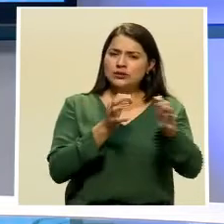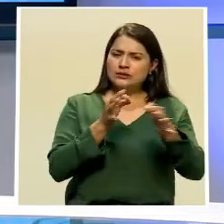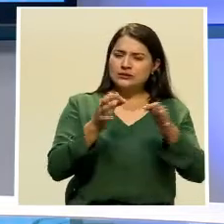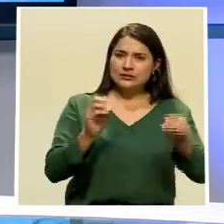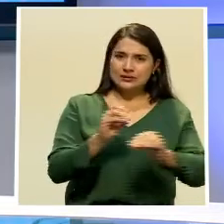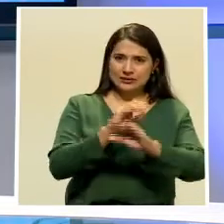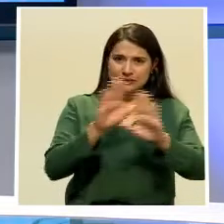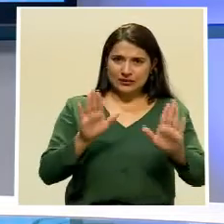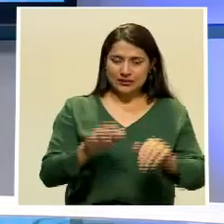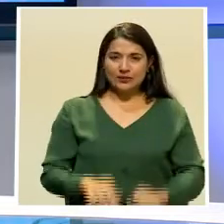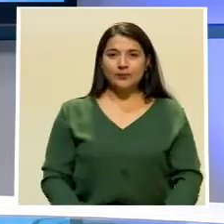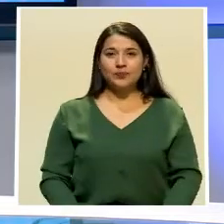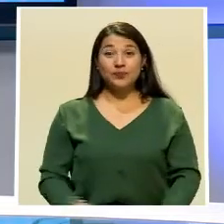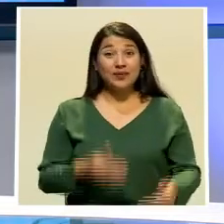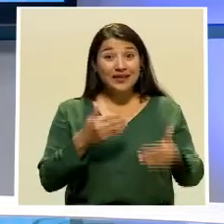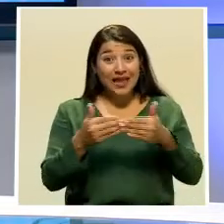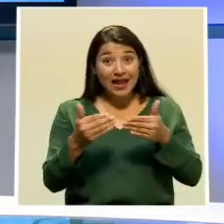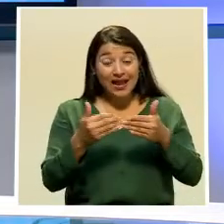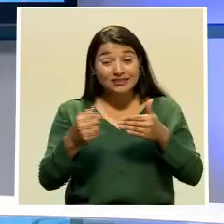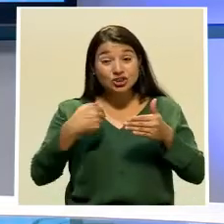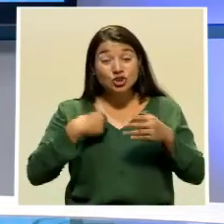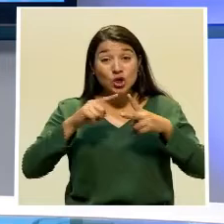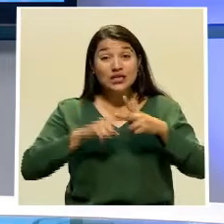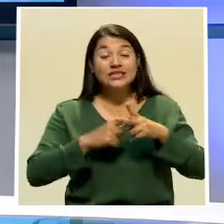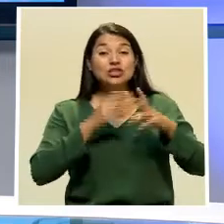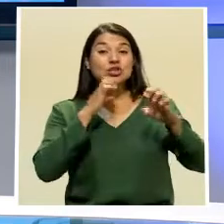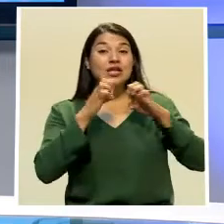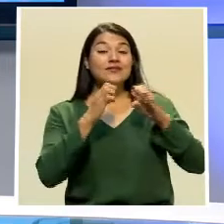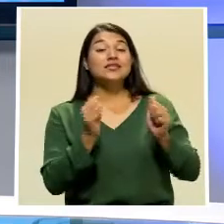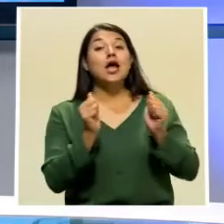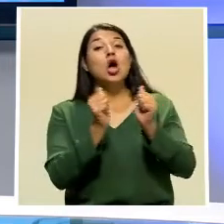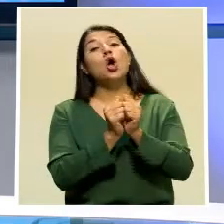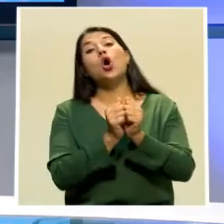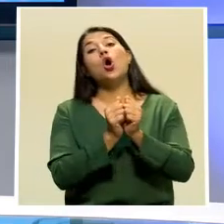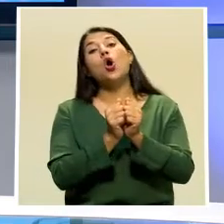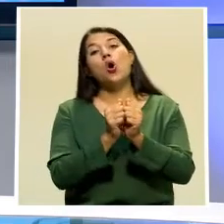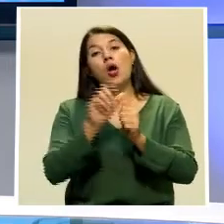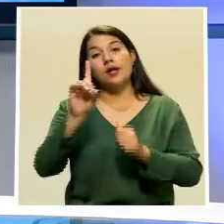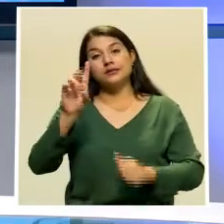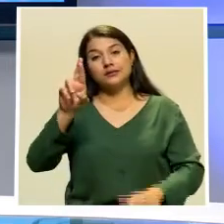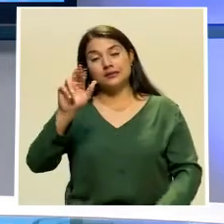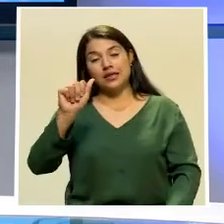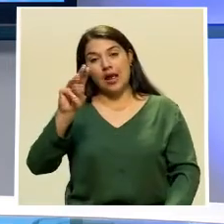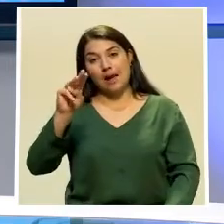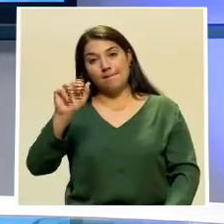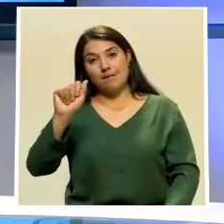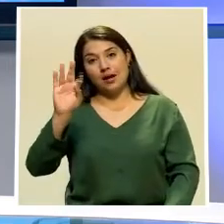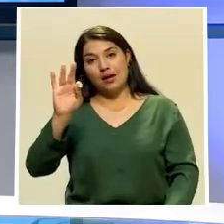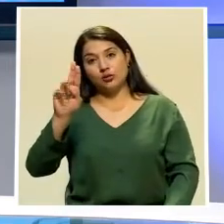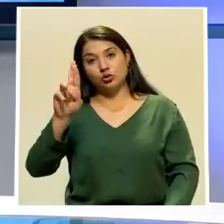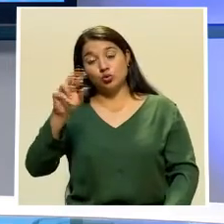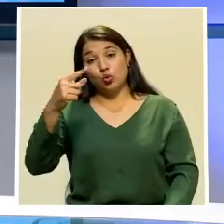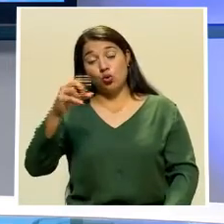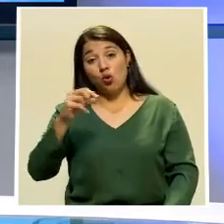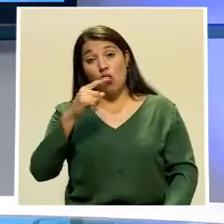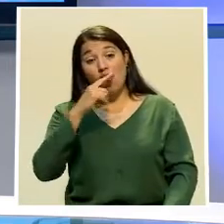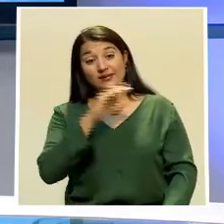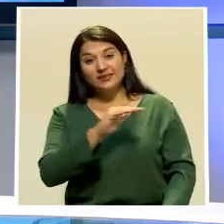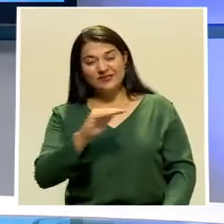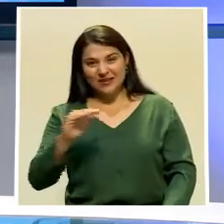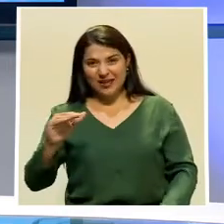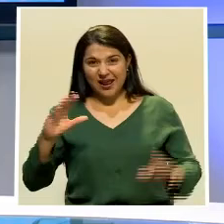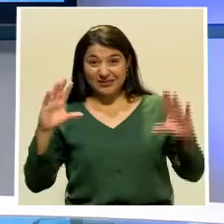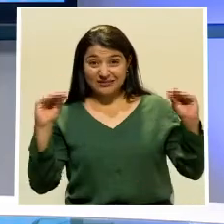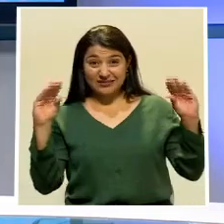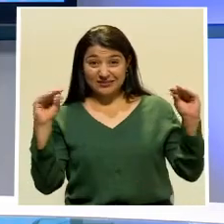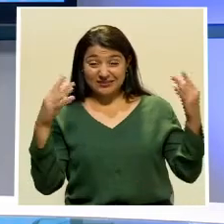contexto. En unos minutos voy a conversar con el dramaturgo infantil y titiritero Fernando Thiel.